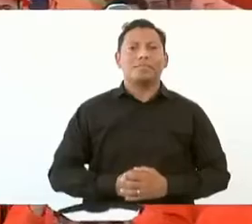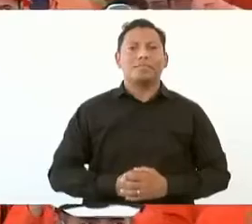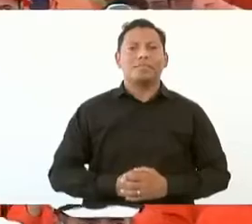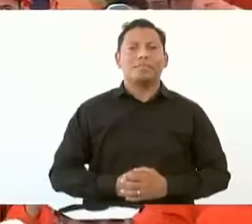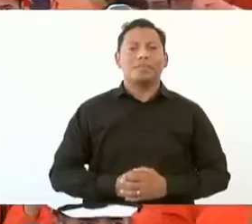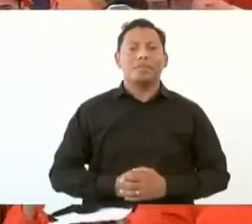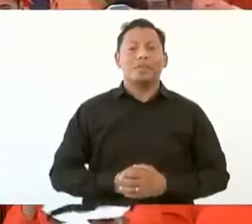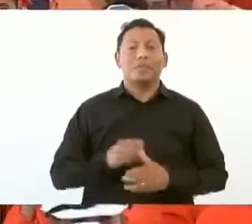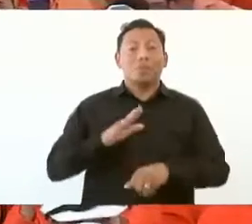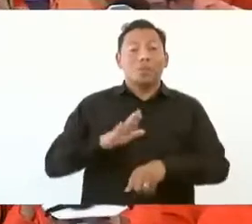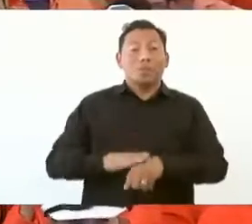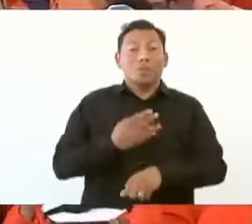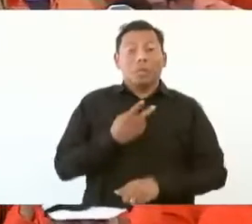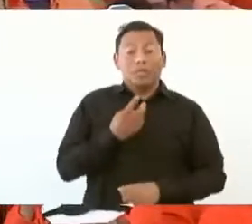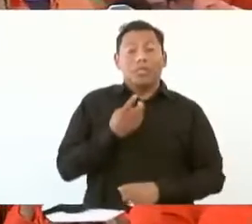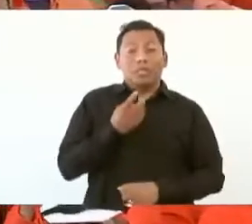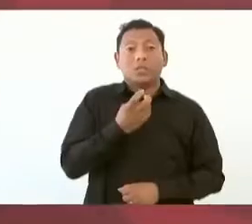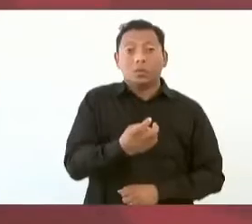Por eso